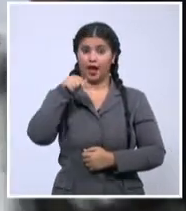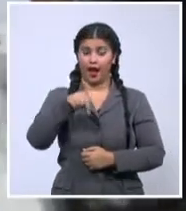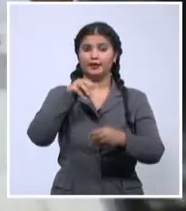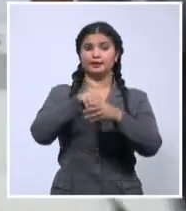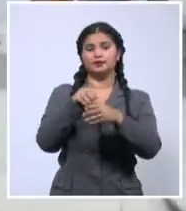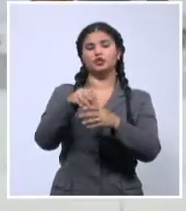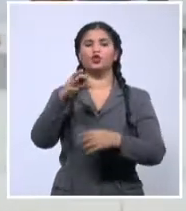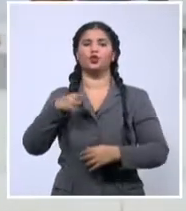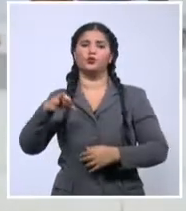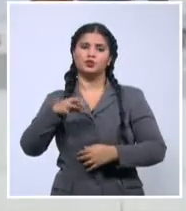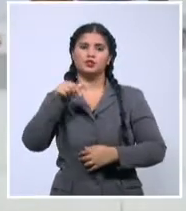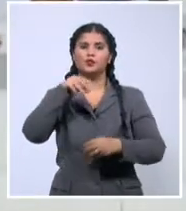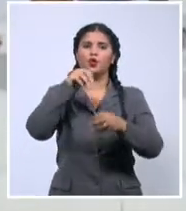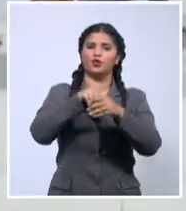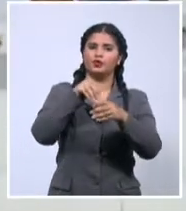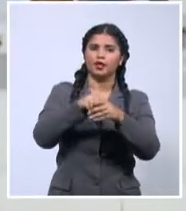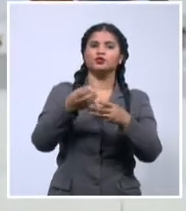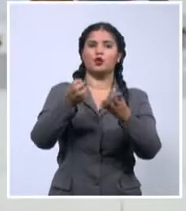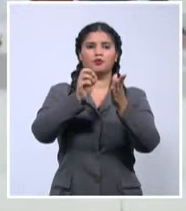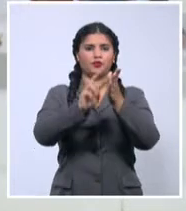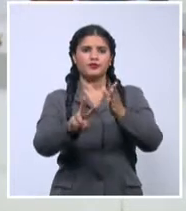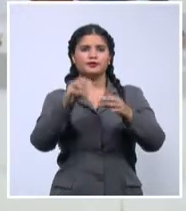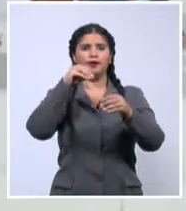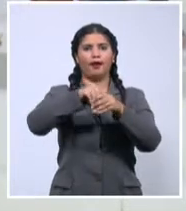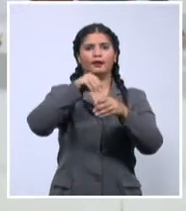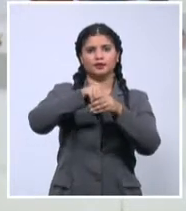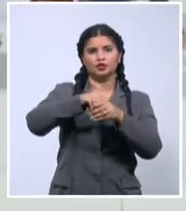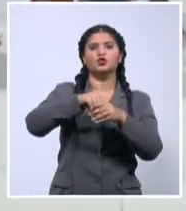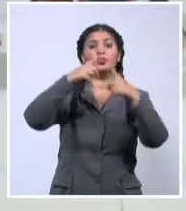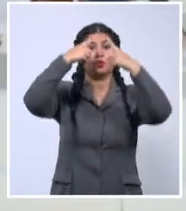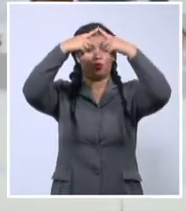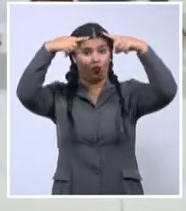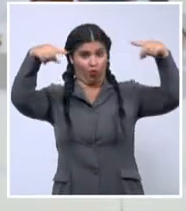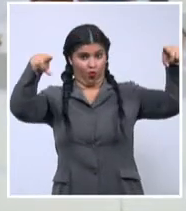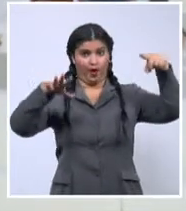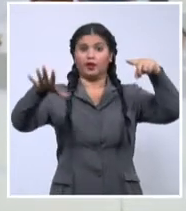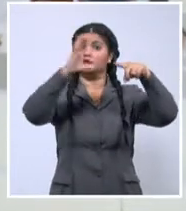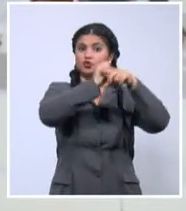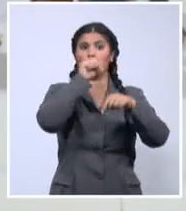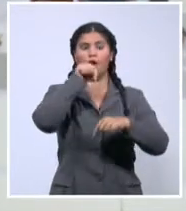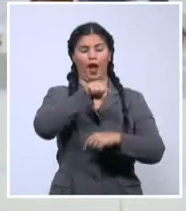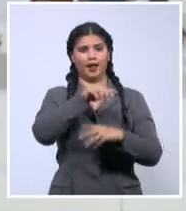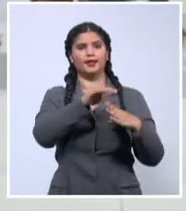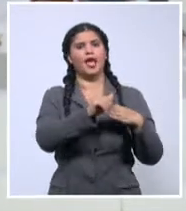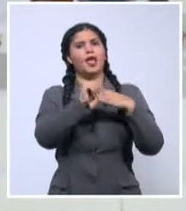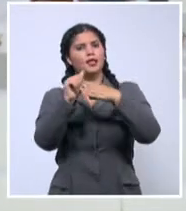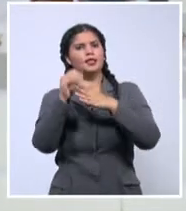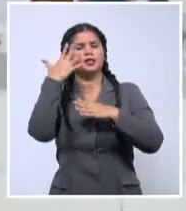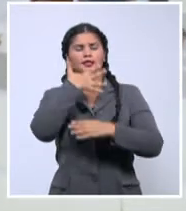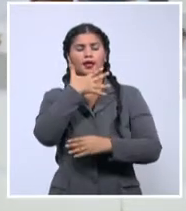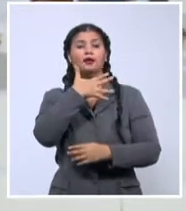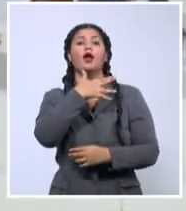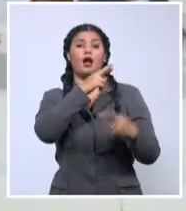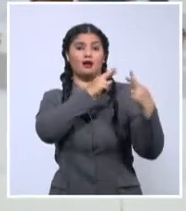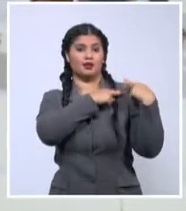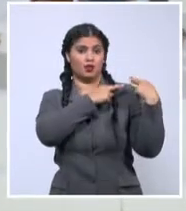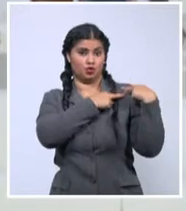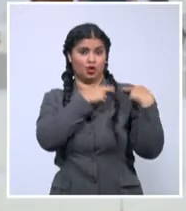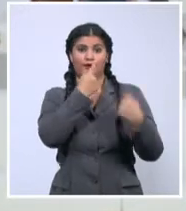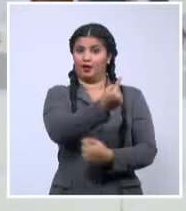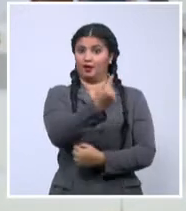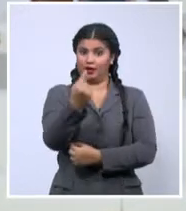nación, con un gobernador que es el máximo representante en lo ejecutivo y en lo administrativo, y con un